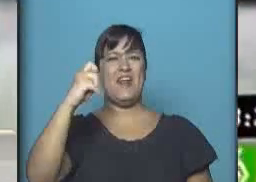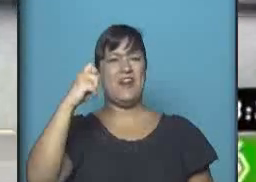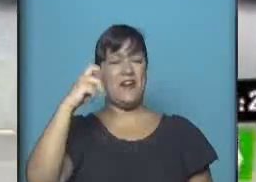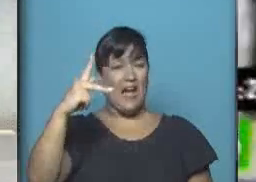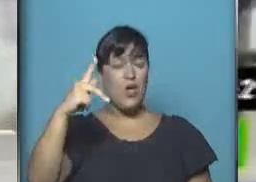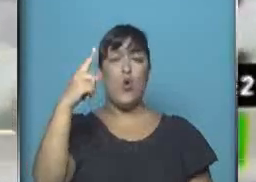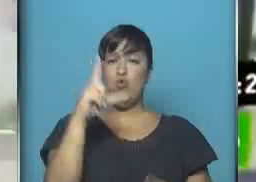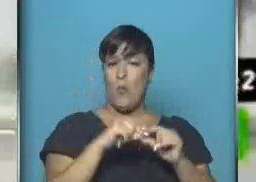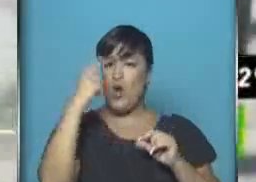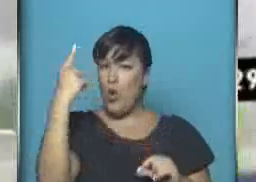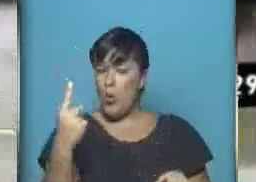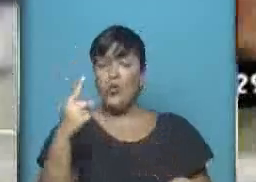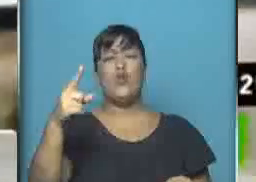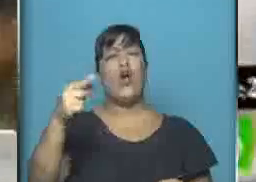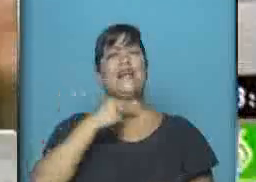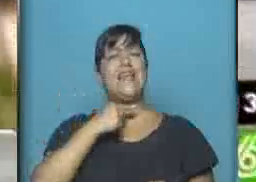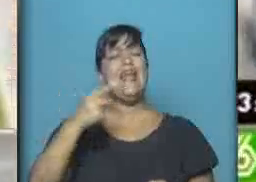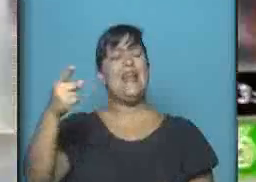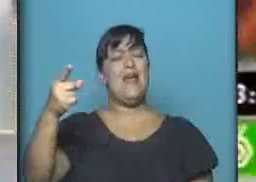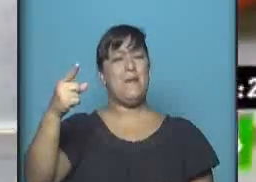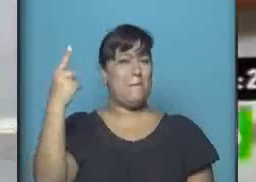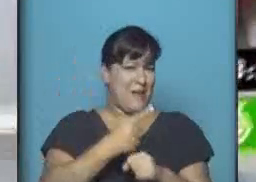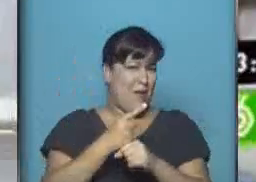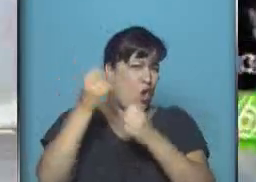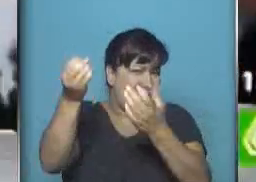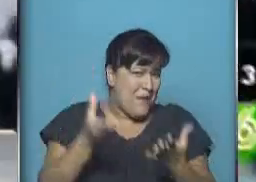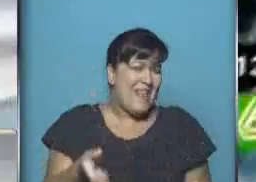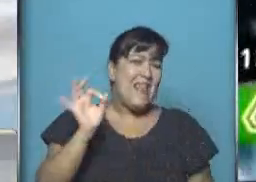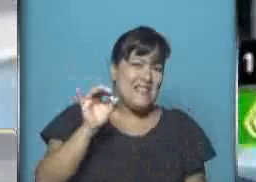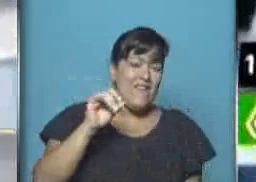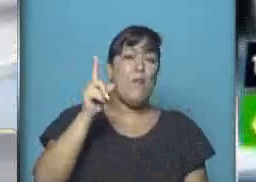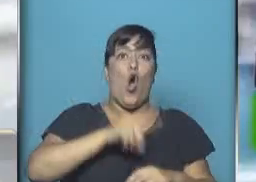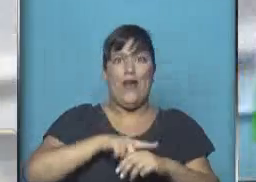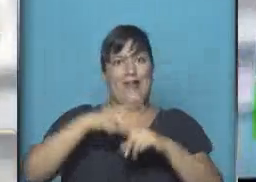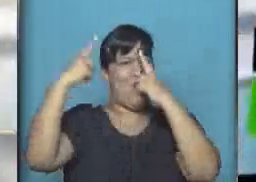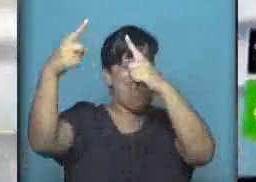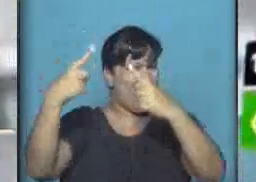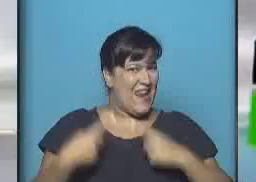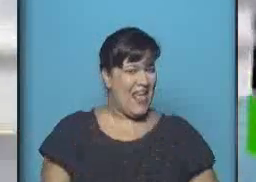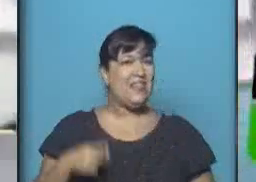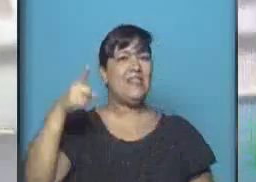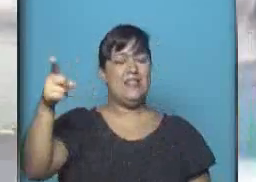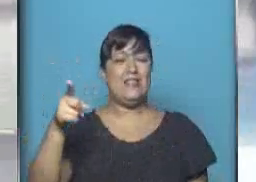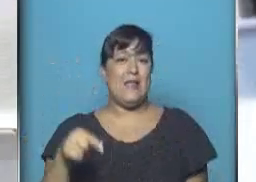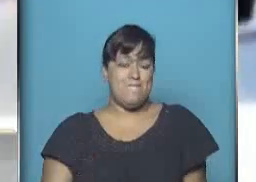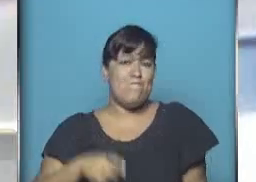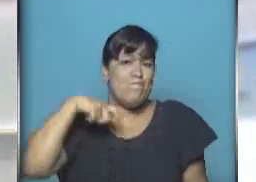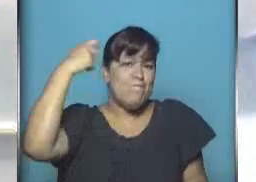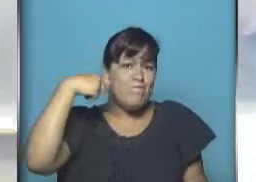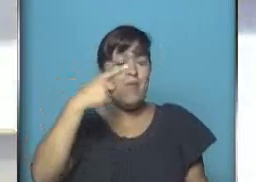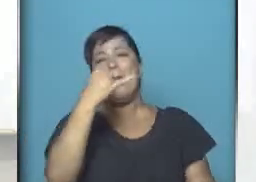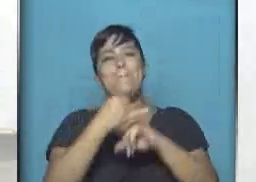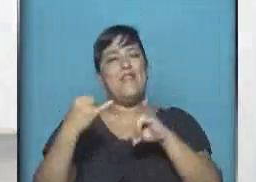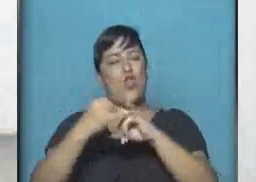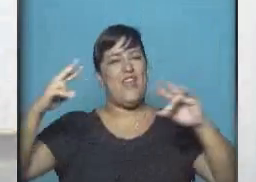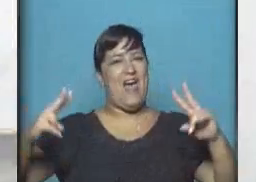con nosotros. Y quiero que nos ayudes, Lourdes, antes que nada. Bienvenida. Sabemos que la diferencia horaria nos lleva a este episodio, mediodía,